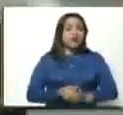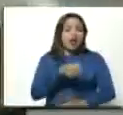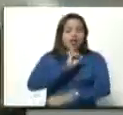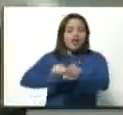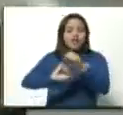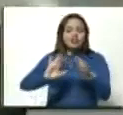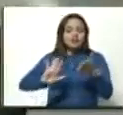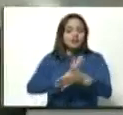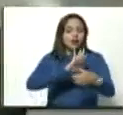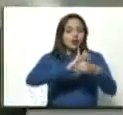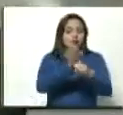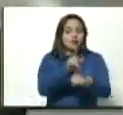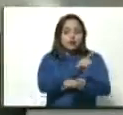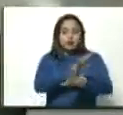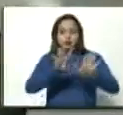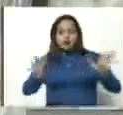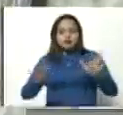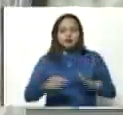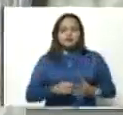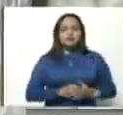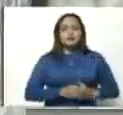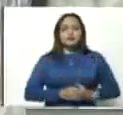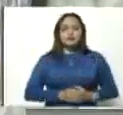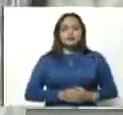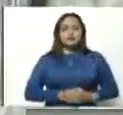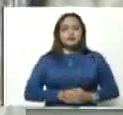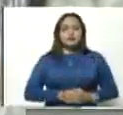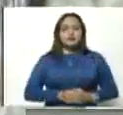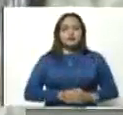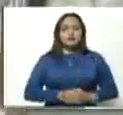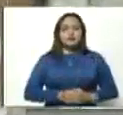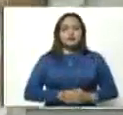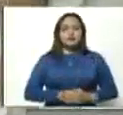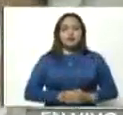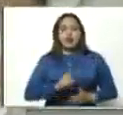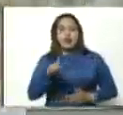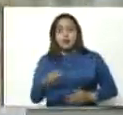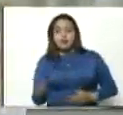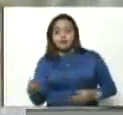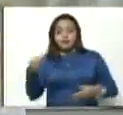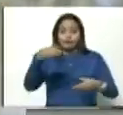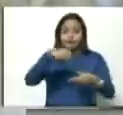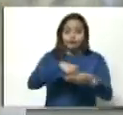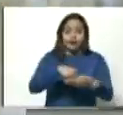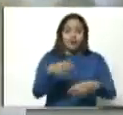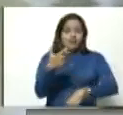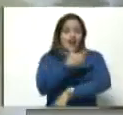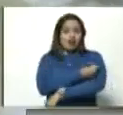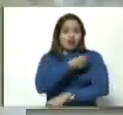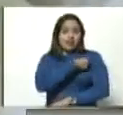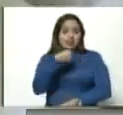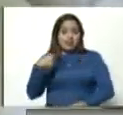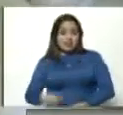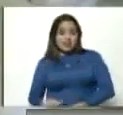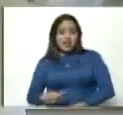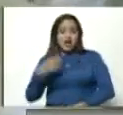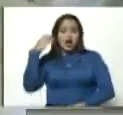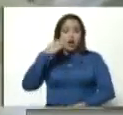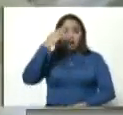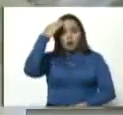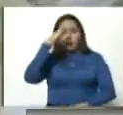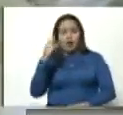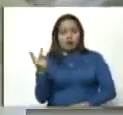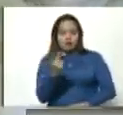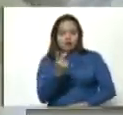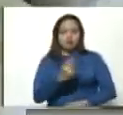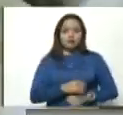por COVID-19. Y se incorporan también la vacuna Sinopharm, Abdala y Soberana en